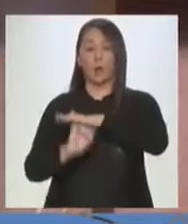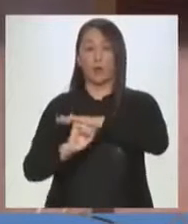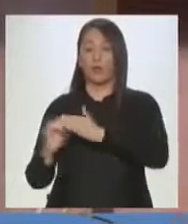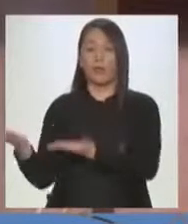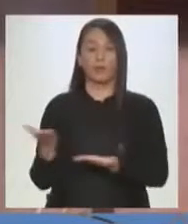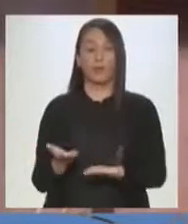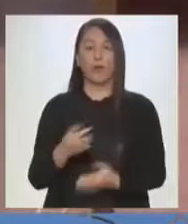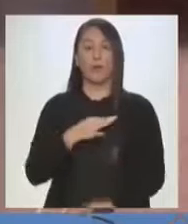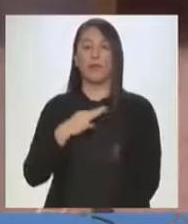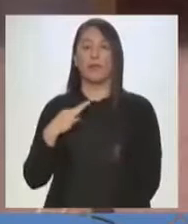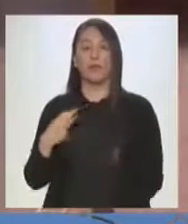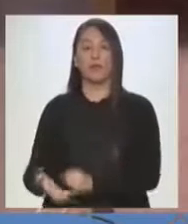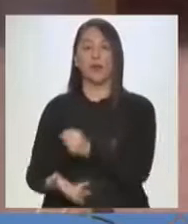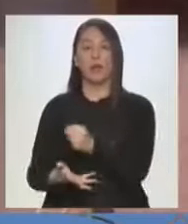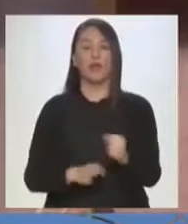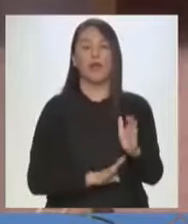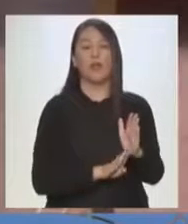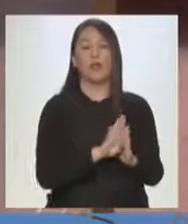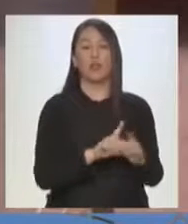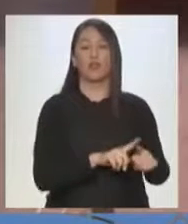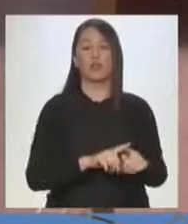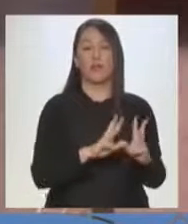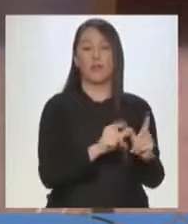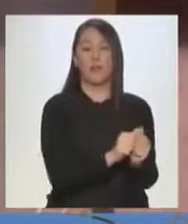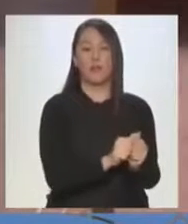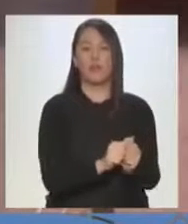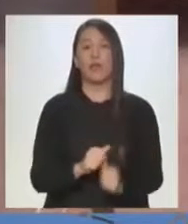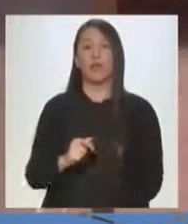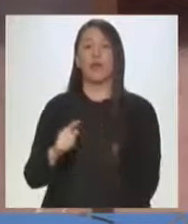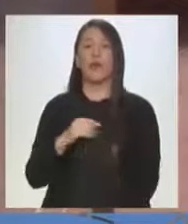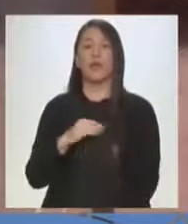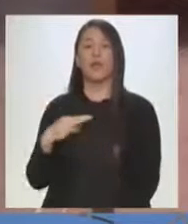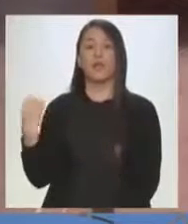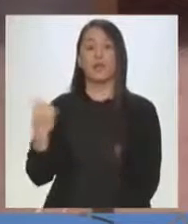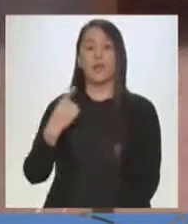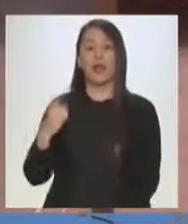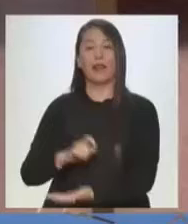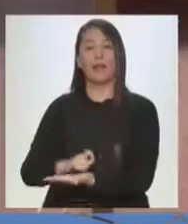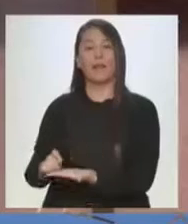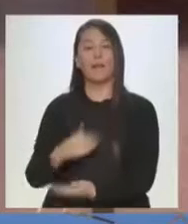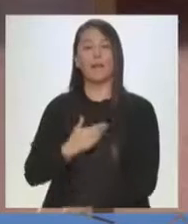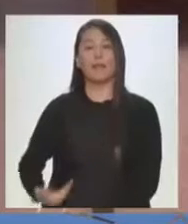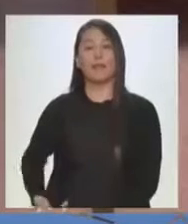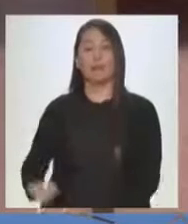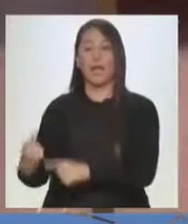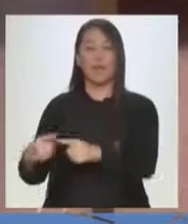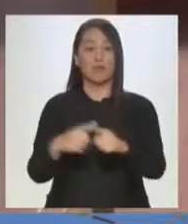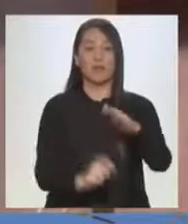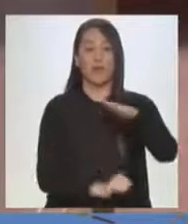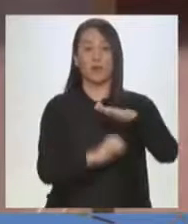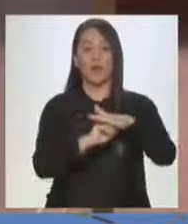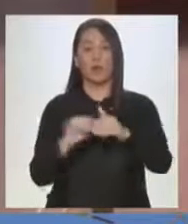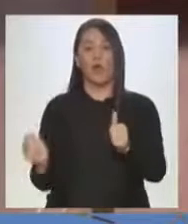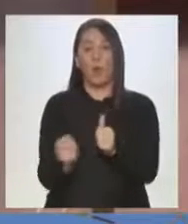correspondientes, el ministro de Hacienda, la ministra de Desarrollo Social y Familia, el ministro secretario general de la Presidencia y los subsecretarios de las distintas carteras junto a